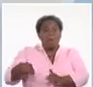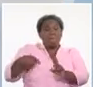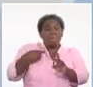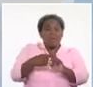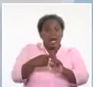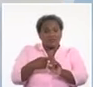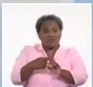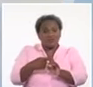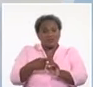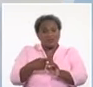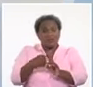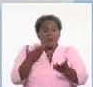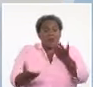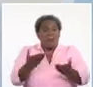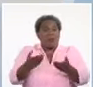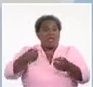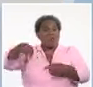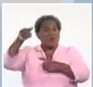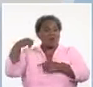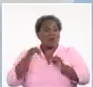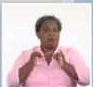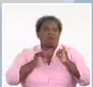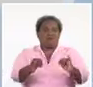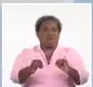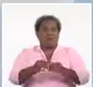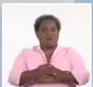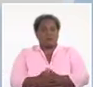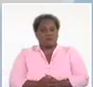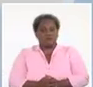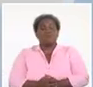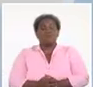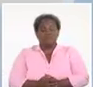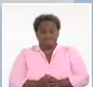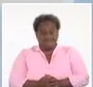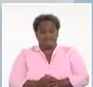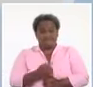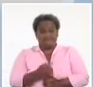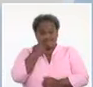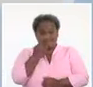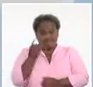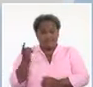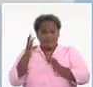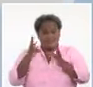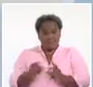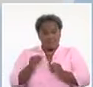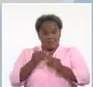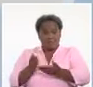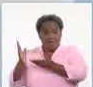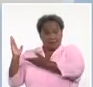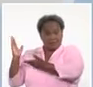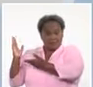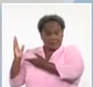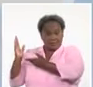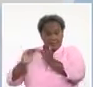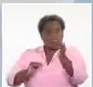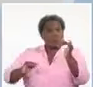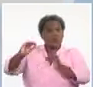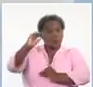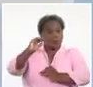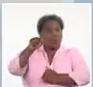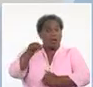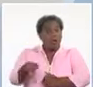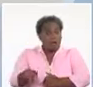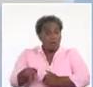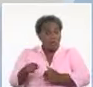los que informamos en el día de ayer. Esto, como es natural, hace que se abran nuevos servicios para